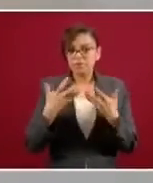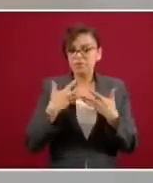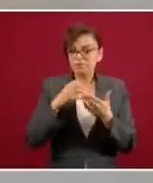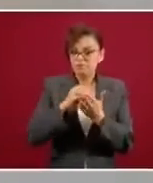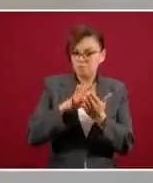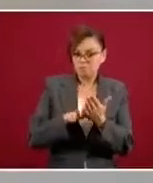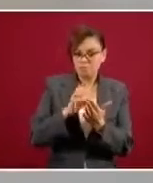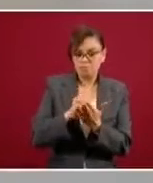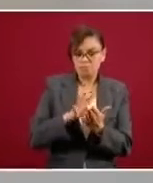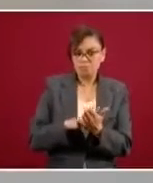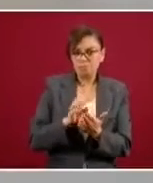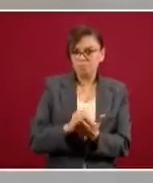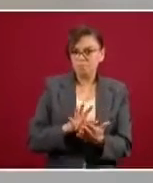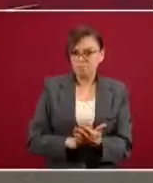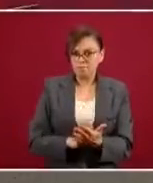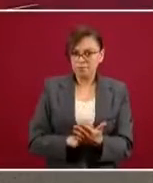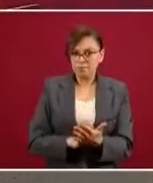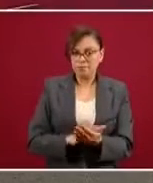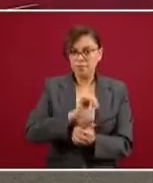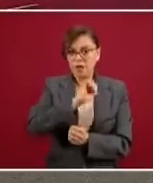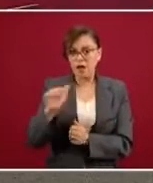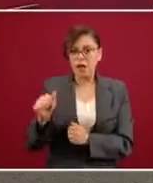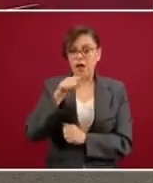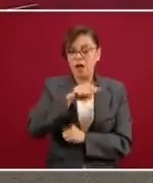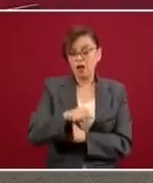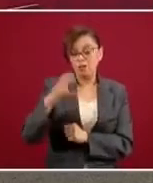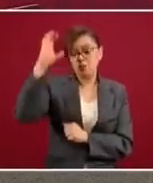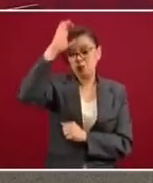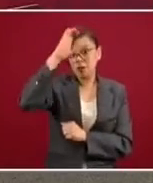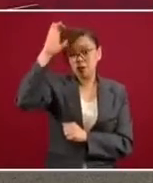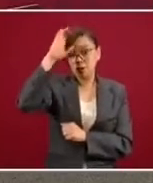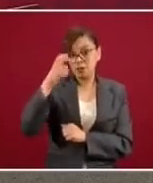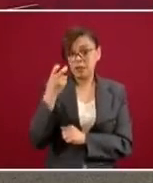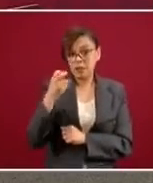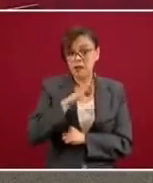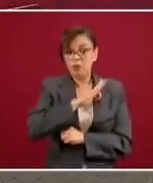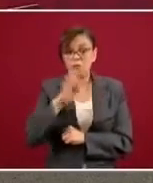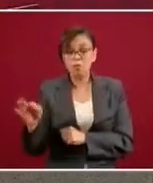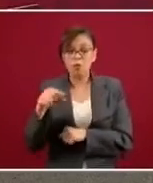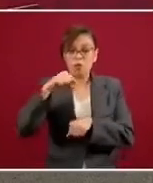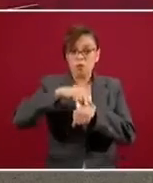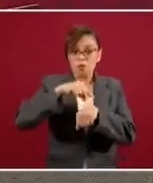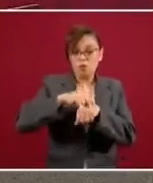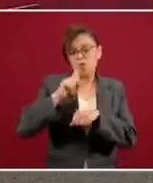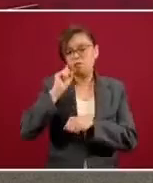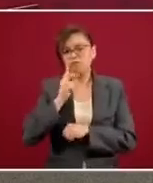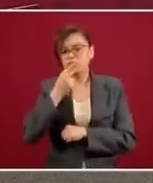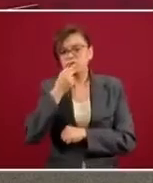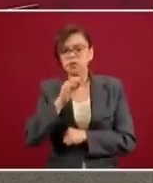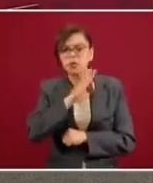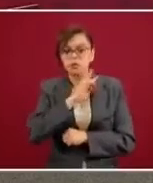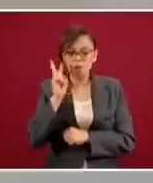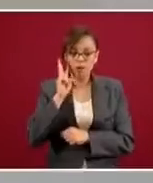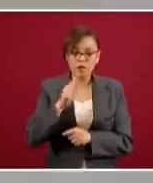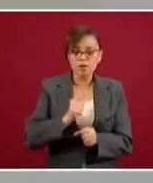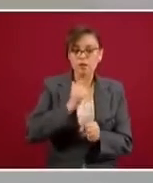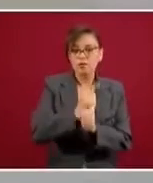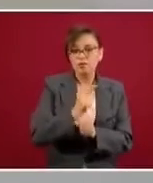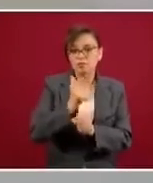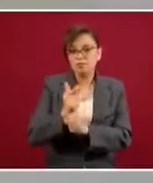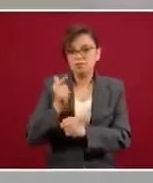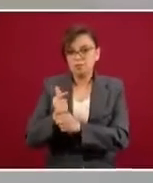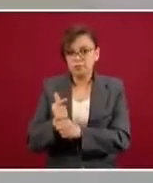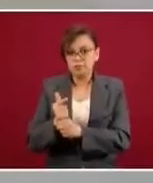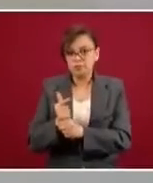más relevante de la evidencia científica que permita a las y los médicos orientar el proceso de identificación